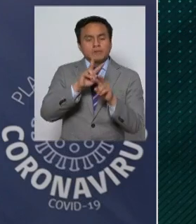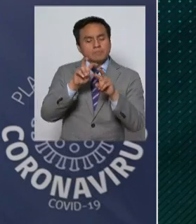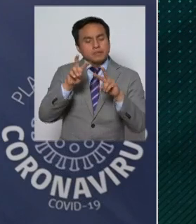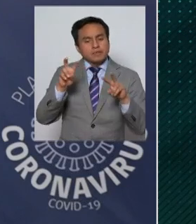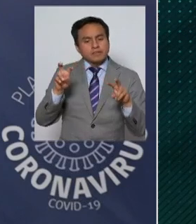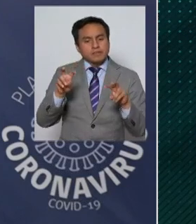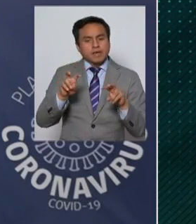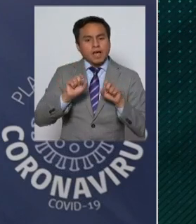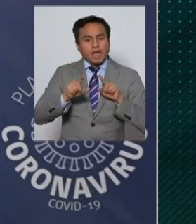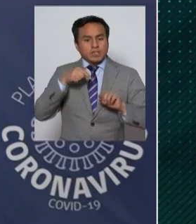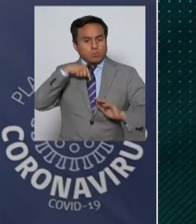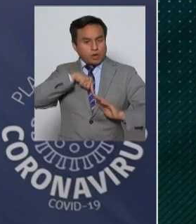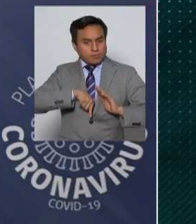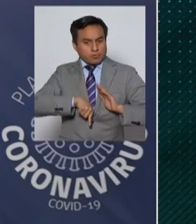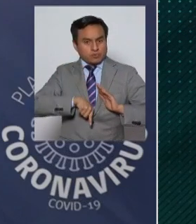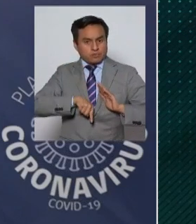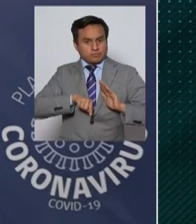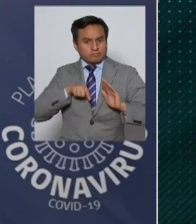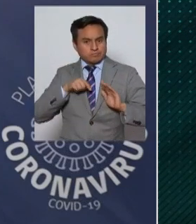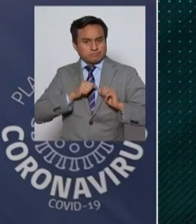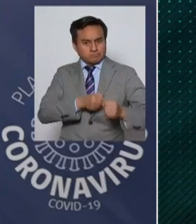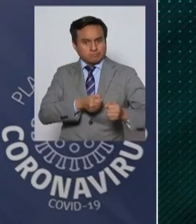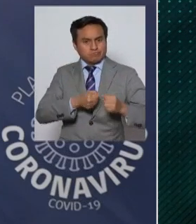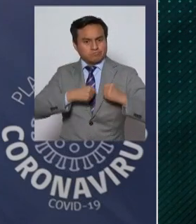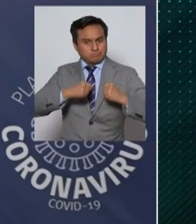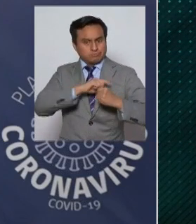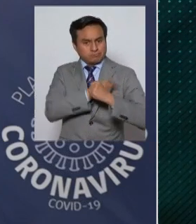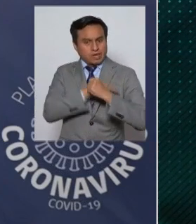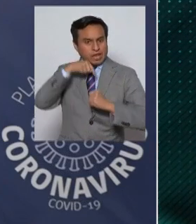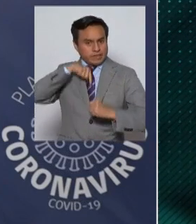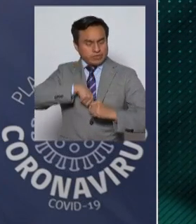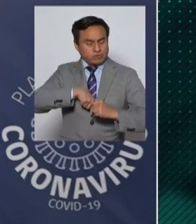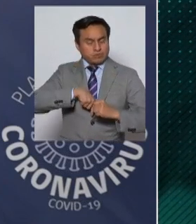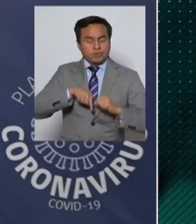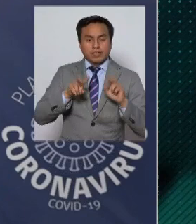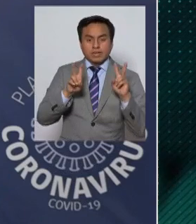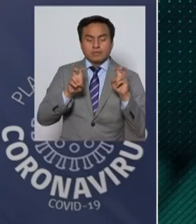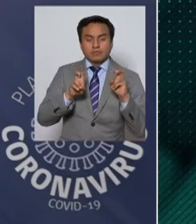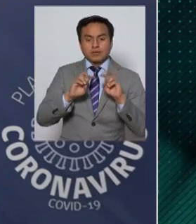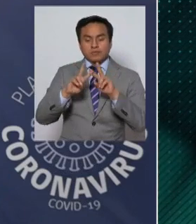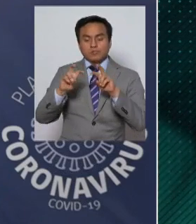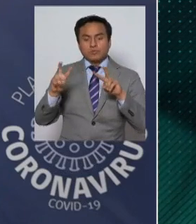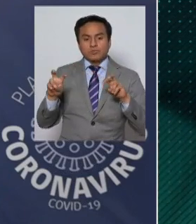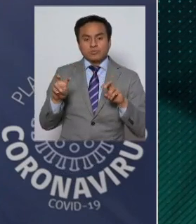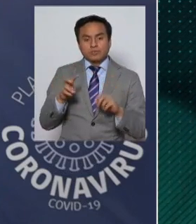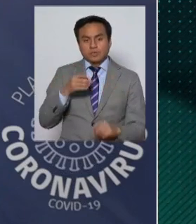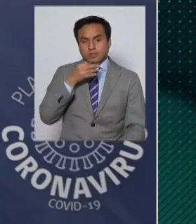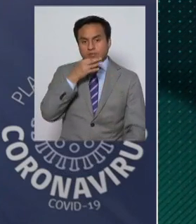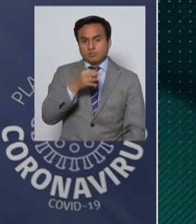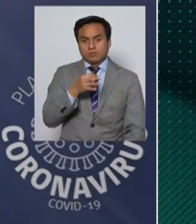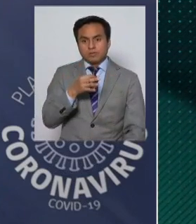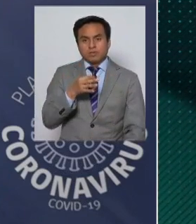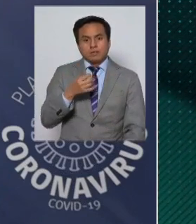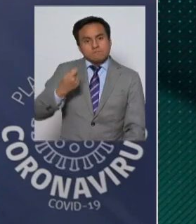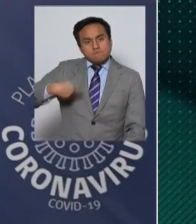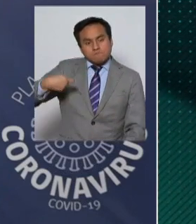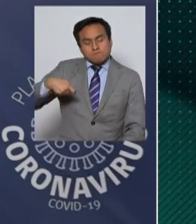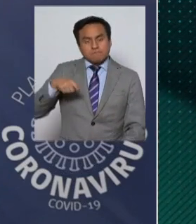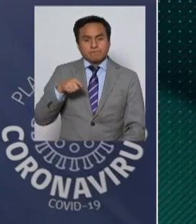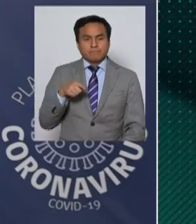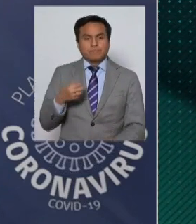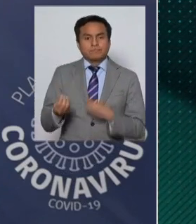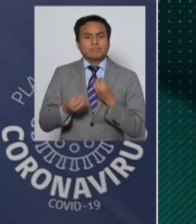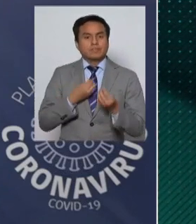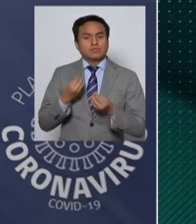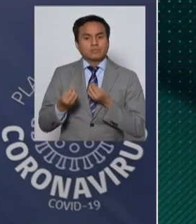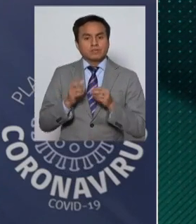los anticuerpos que se encargan de esa comunidad. En el caso de este estudio al que hago referencia y valoramos, se